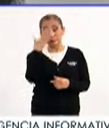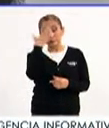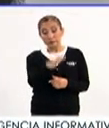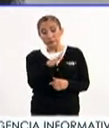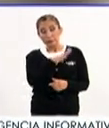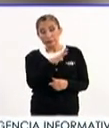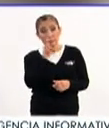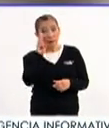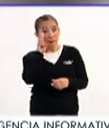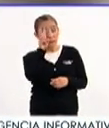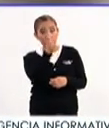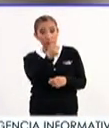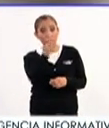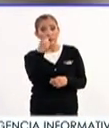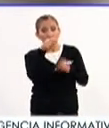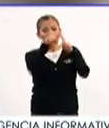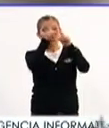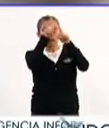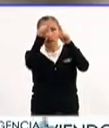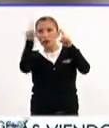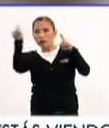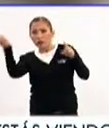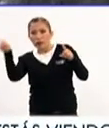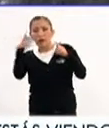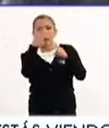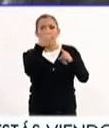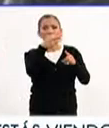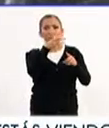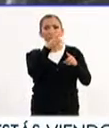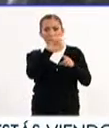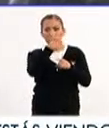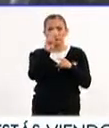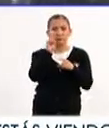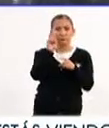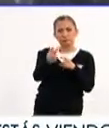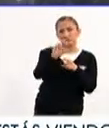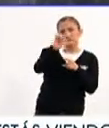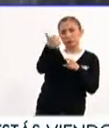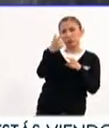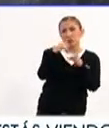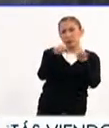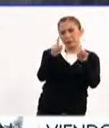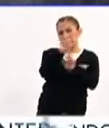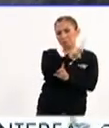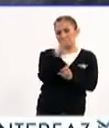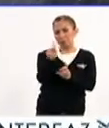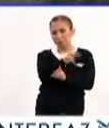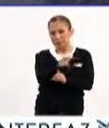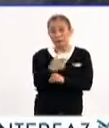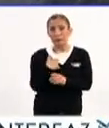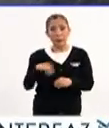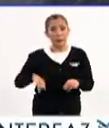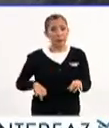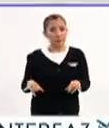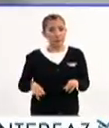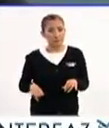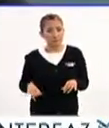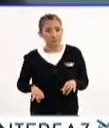que se había observado una onda gravitacional. Después se pudo observar un otro fenómeno similar. Ahora es